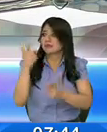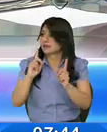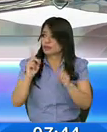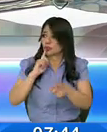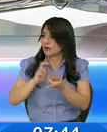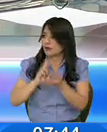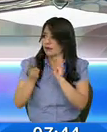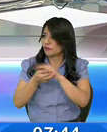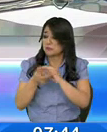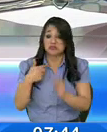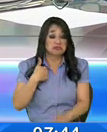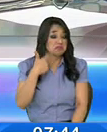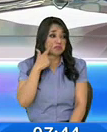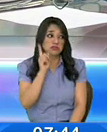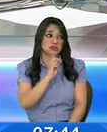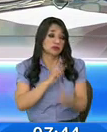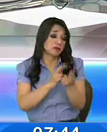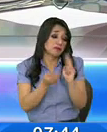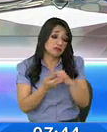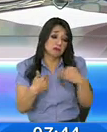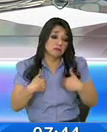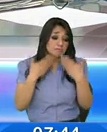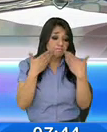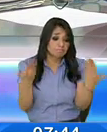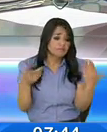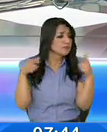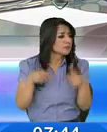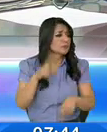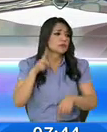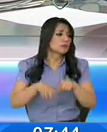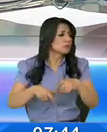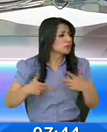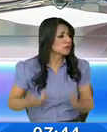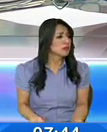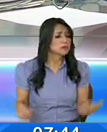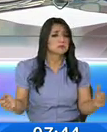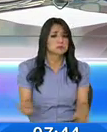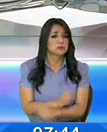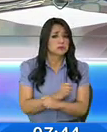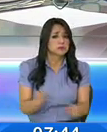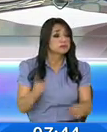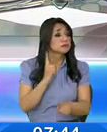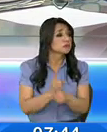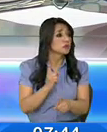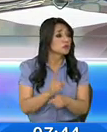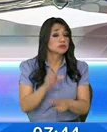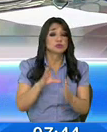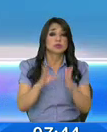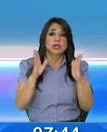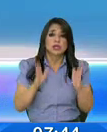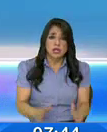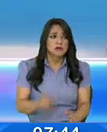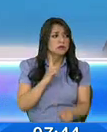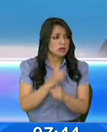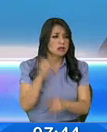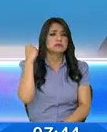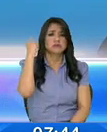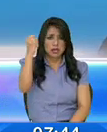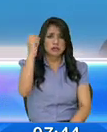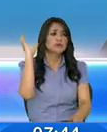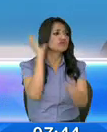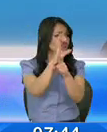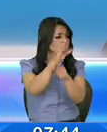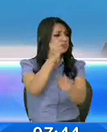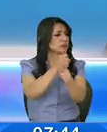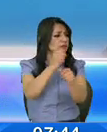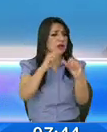reforma parecería que no va a haber esa reforma entonces eso no puede ser y por eso los ciudadanos con todo derecho critican la labor de